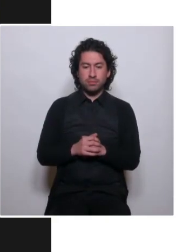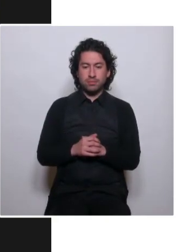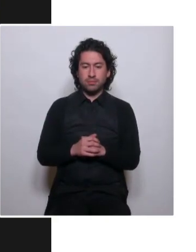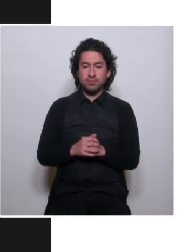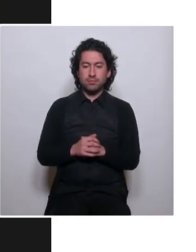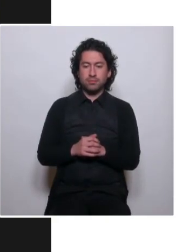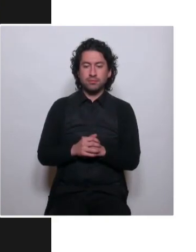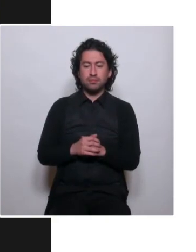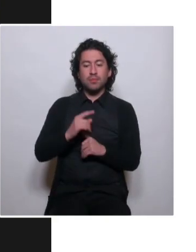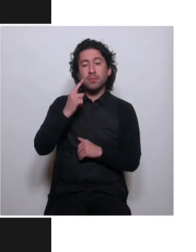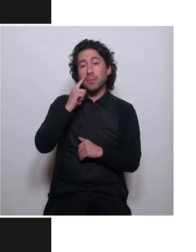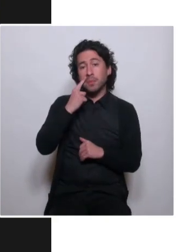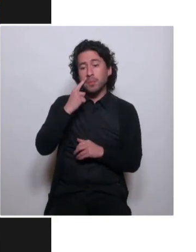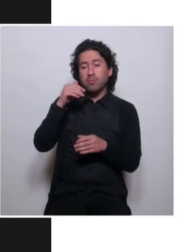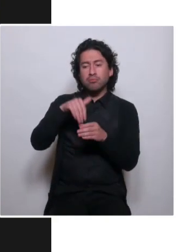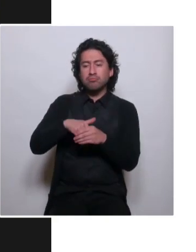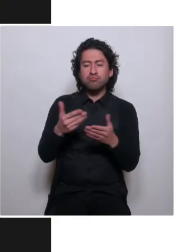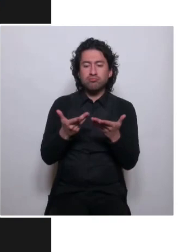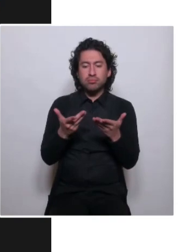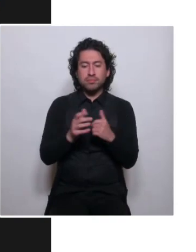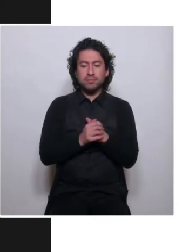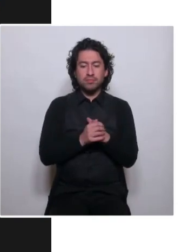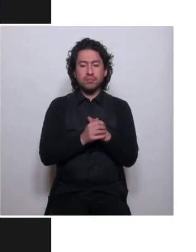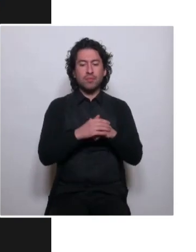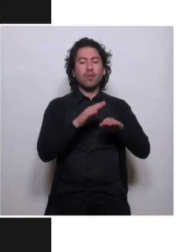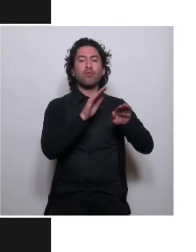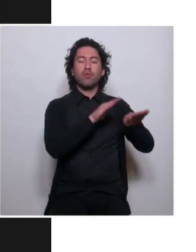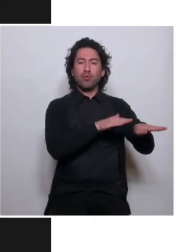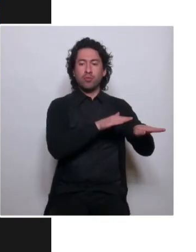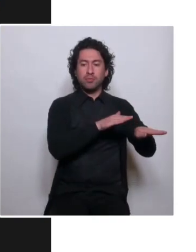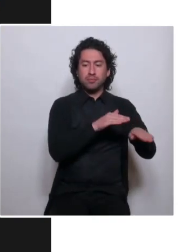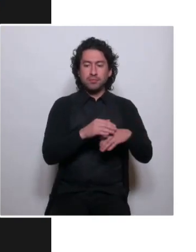Señora Loreto Vidal, ¿cómo vota? Por favor, señor